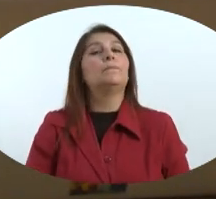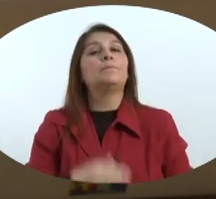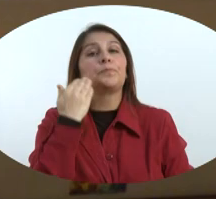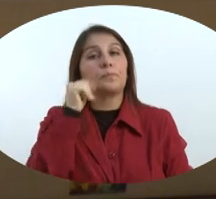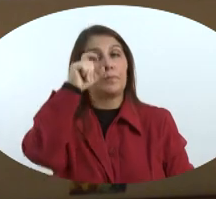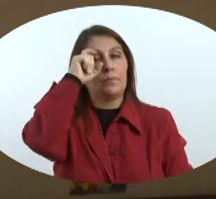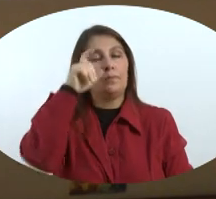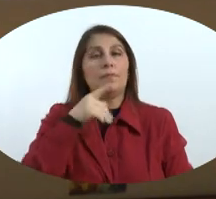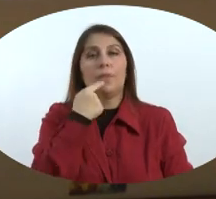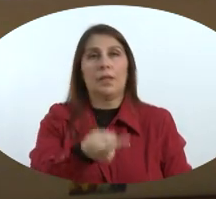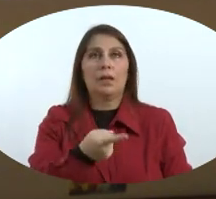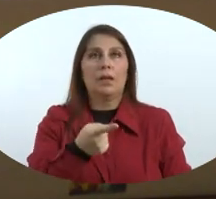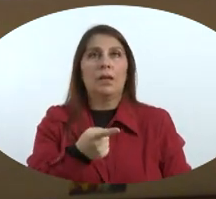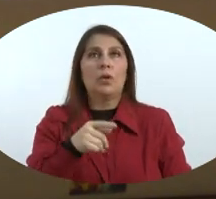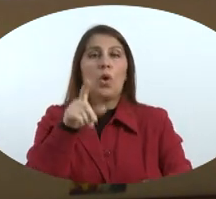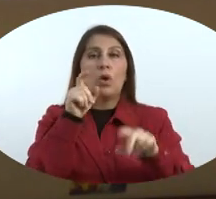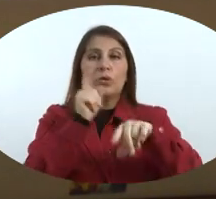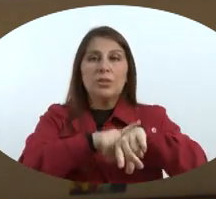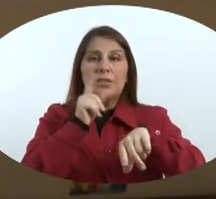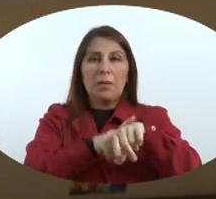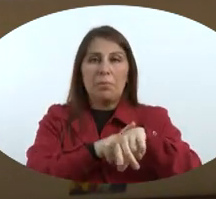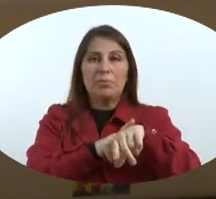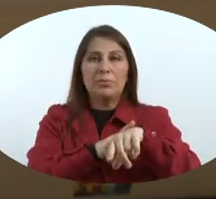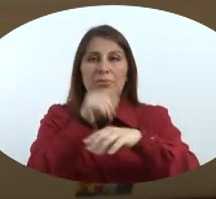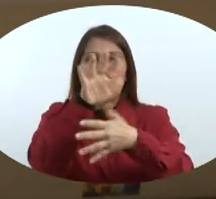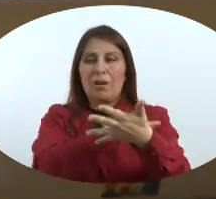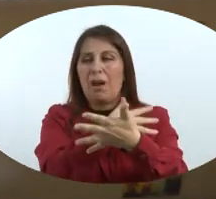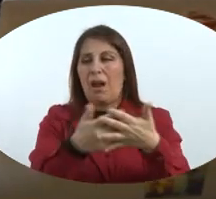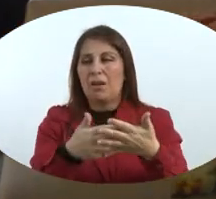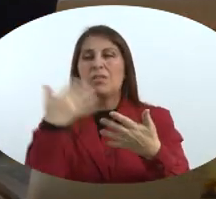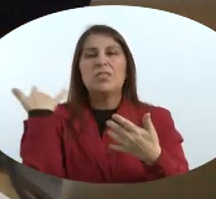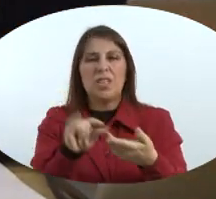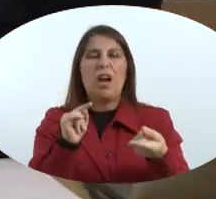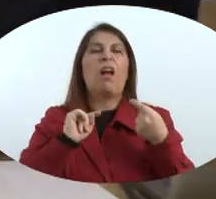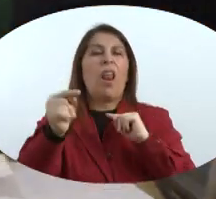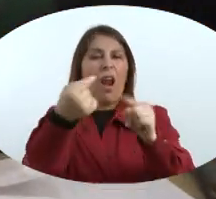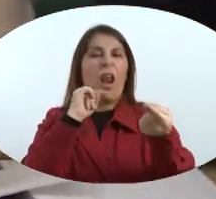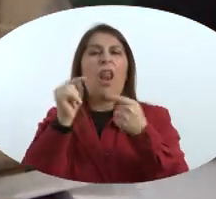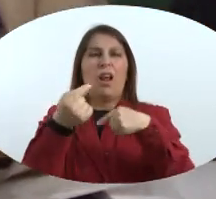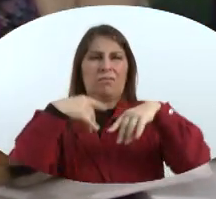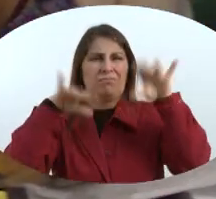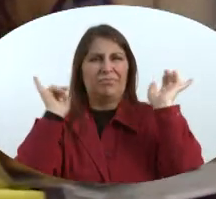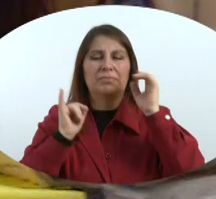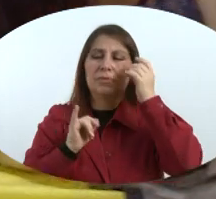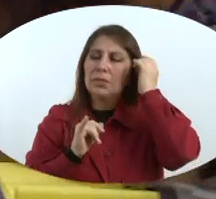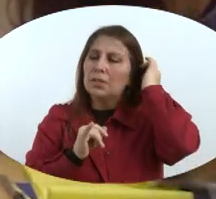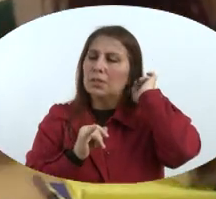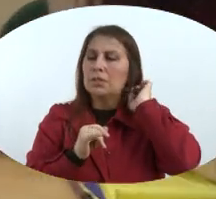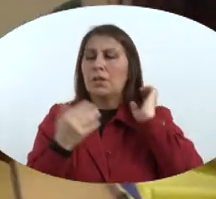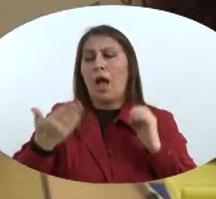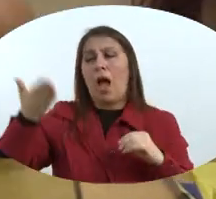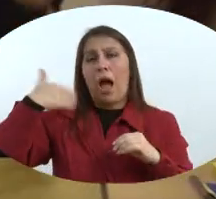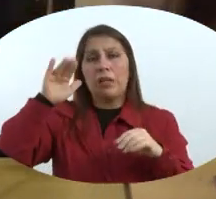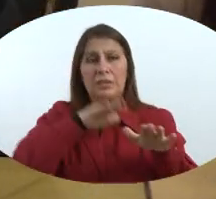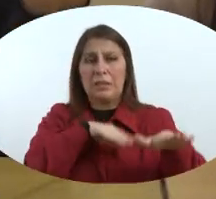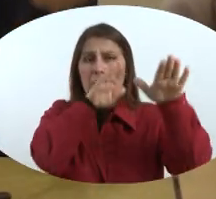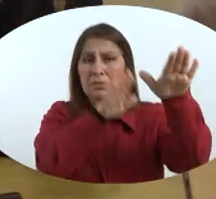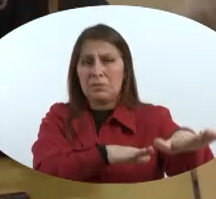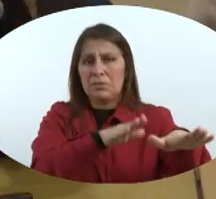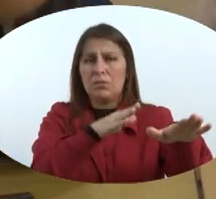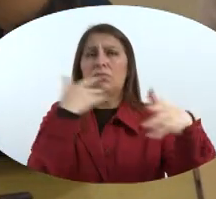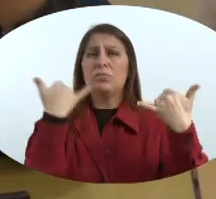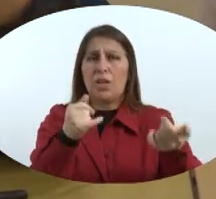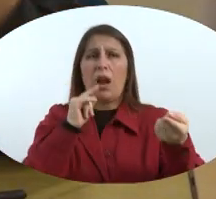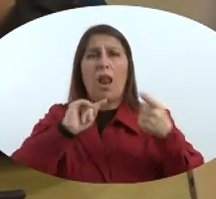bueno el tema de las franjas horarias no es una cosa nueva yo creo que ya bastante ha tenido discusión incluso ya desde antes de la